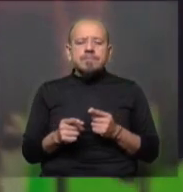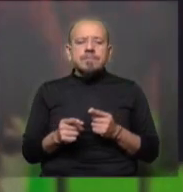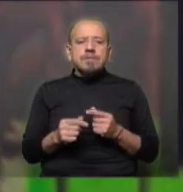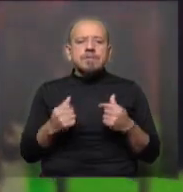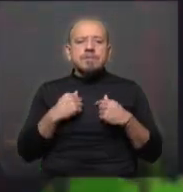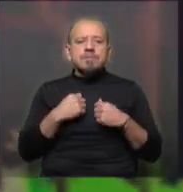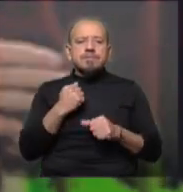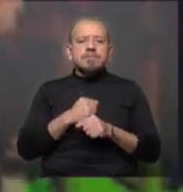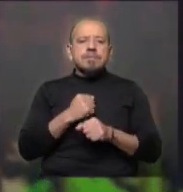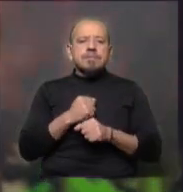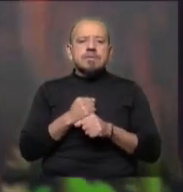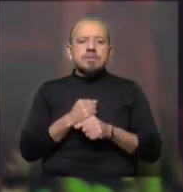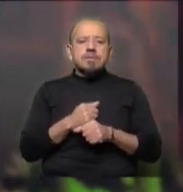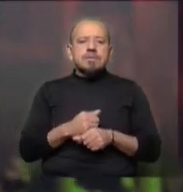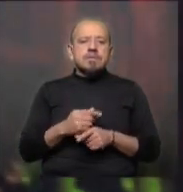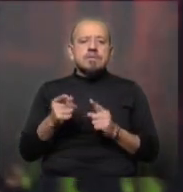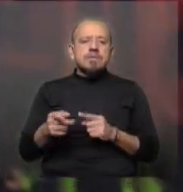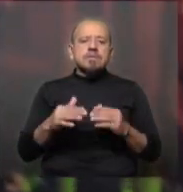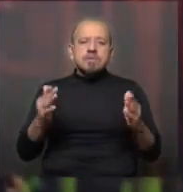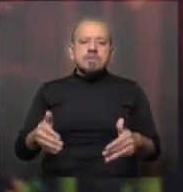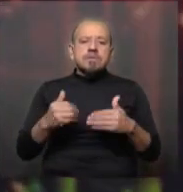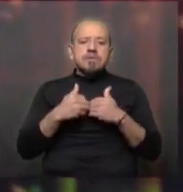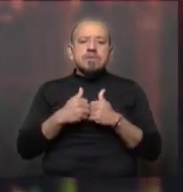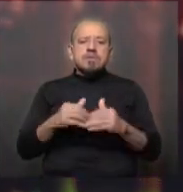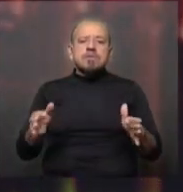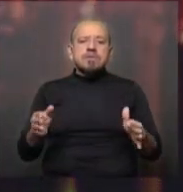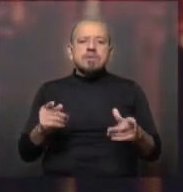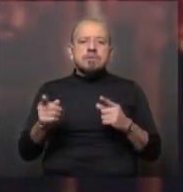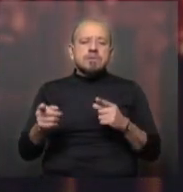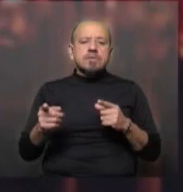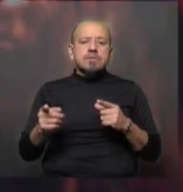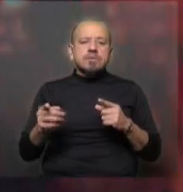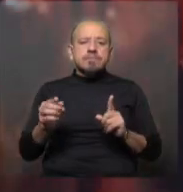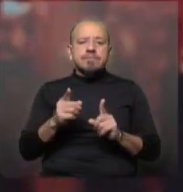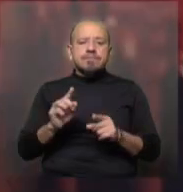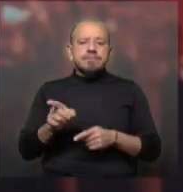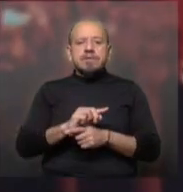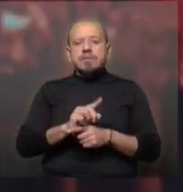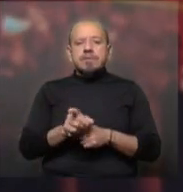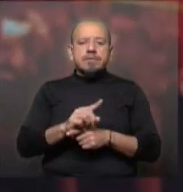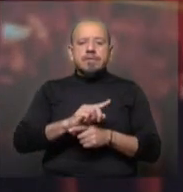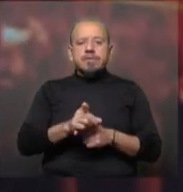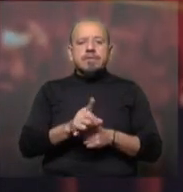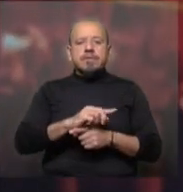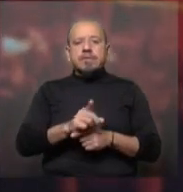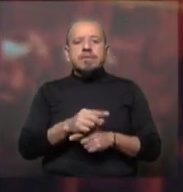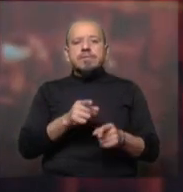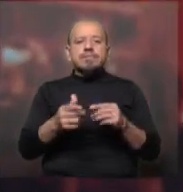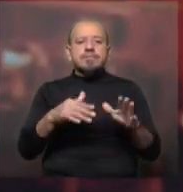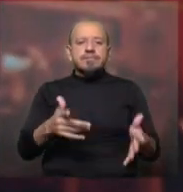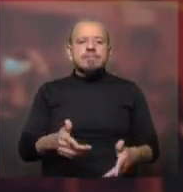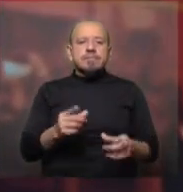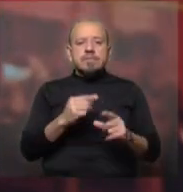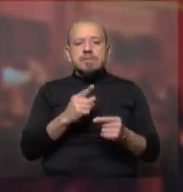nosotros trabajamos con el metrónomo y una vez que se larga el show, sale el show entero. Te avisan por la cucaracha, Temo, te quedan 5 segundos para atarte